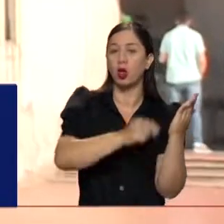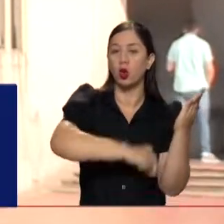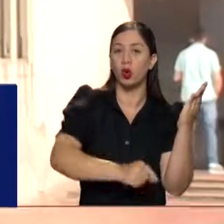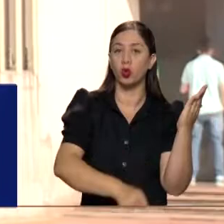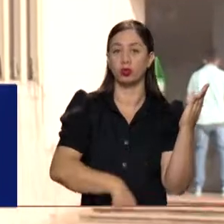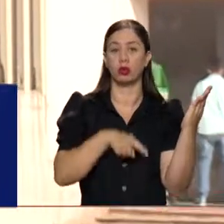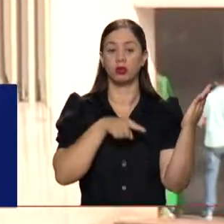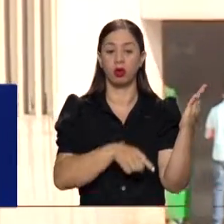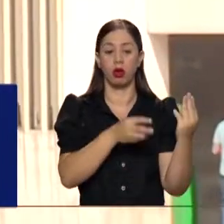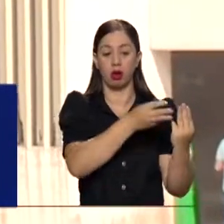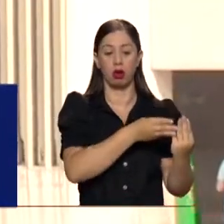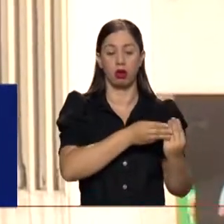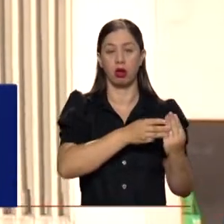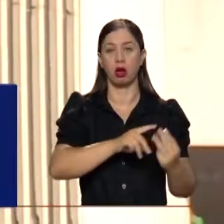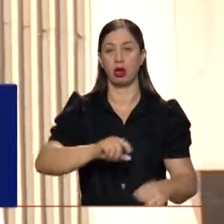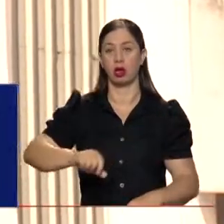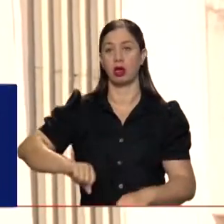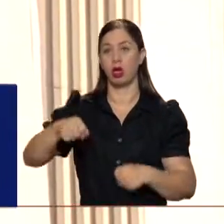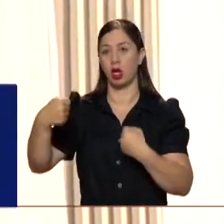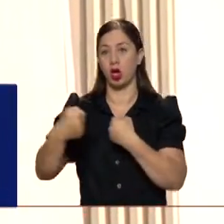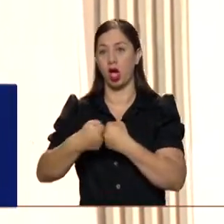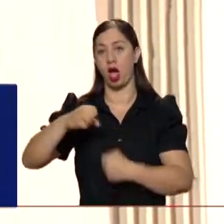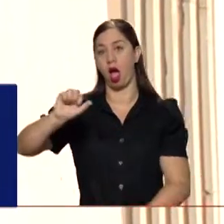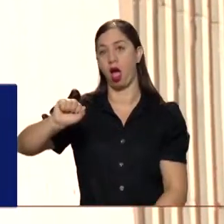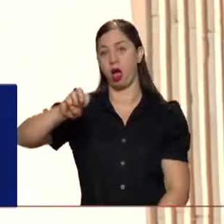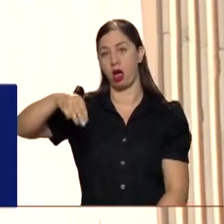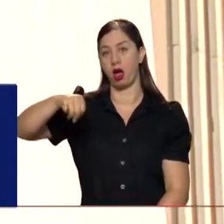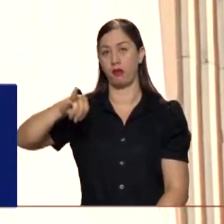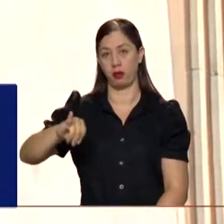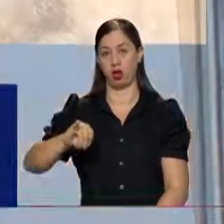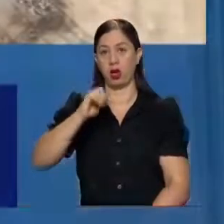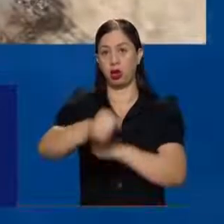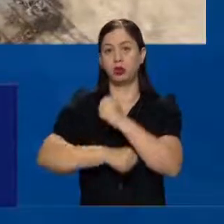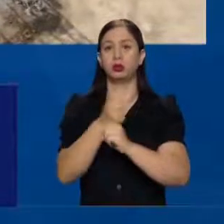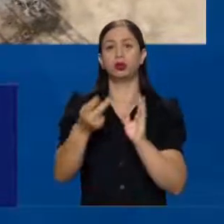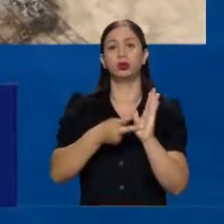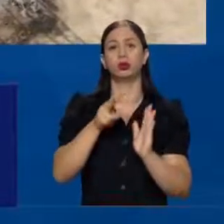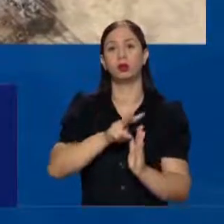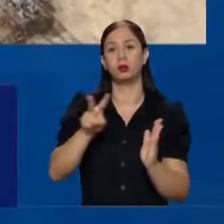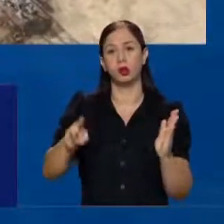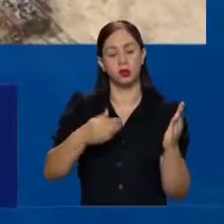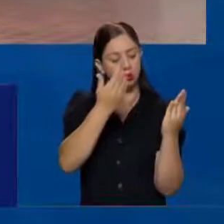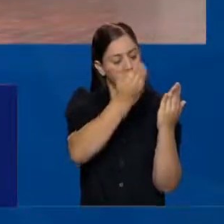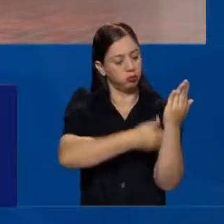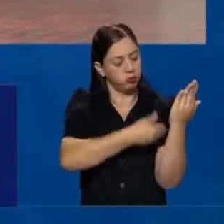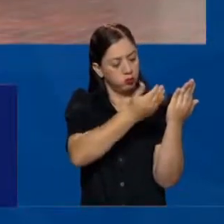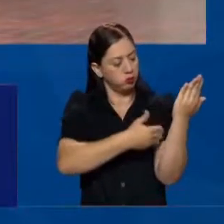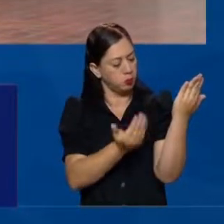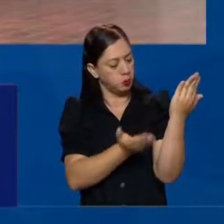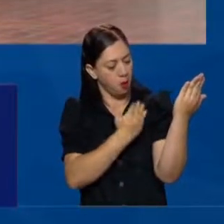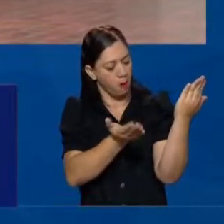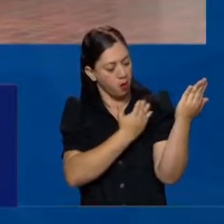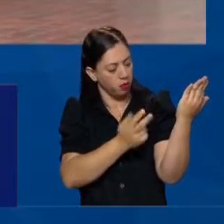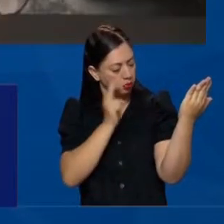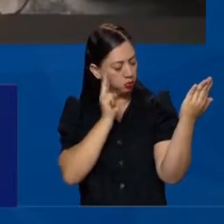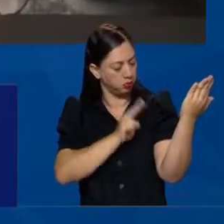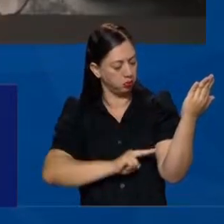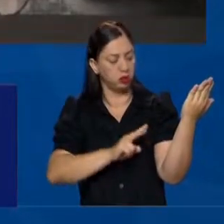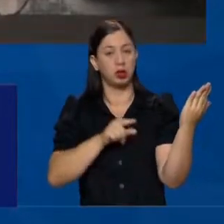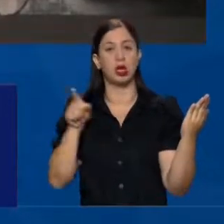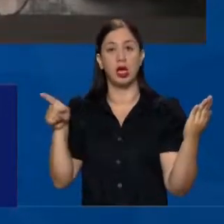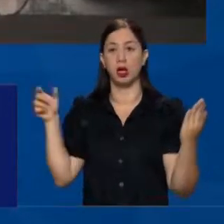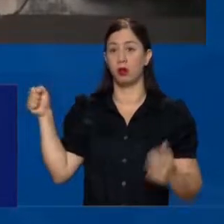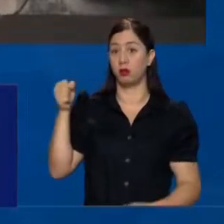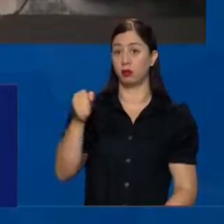la entidad y esta unión temporal AMI 2022. Hicieron la revisión correspondiente y la propia